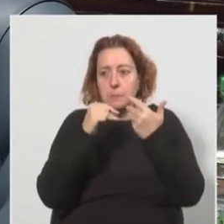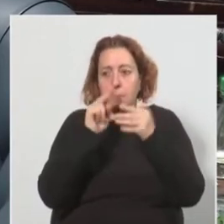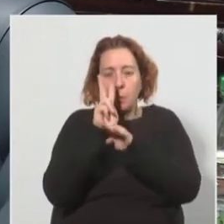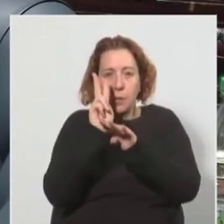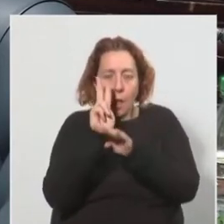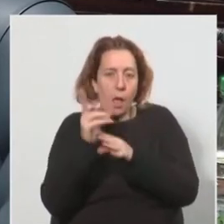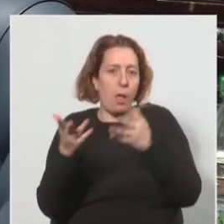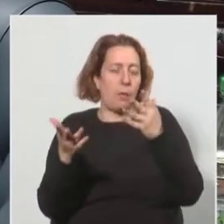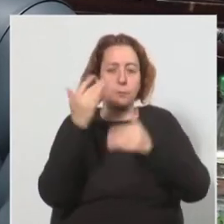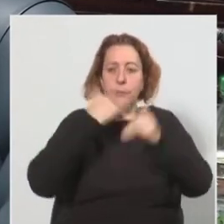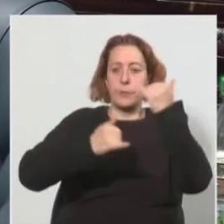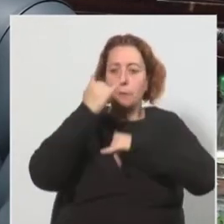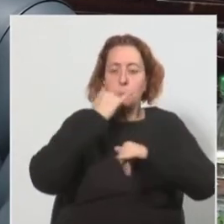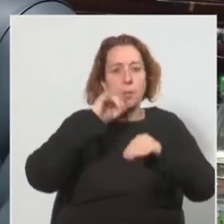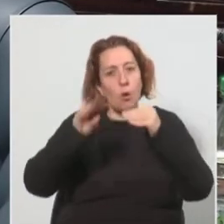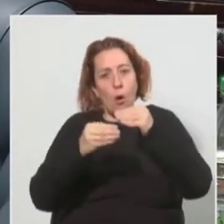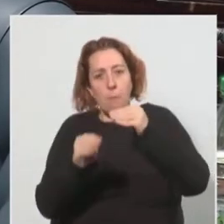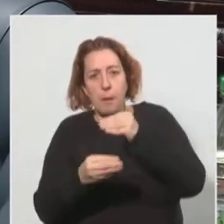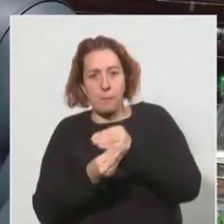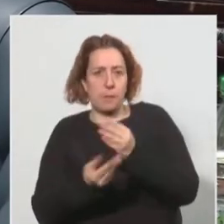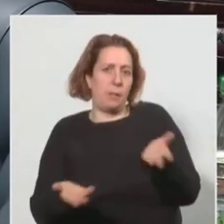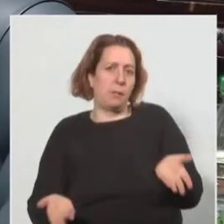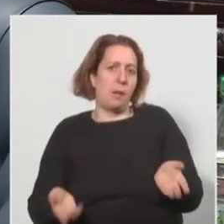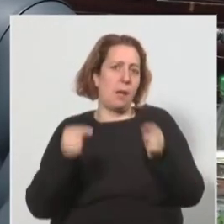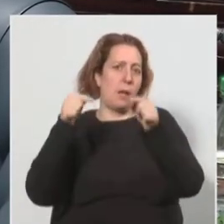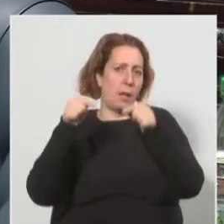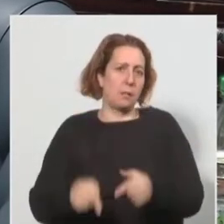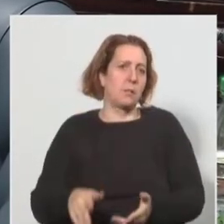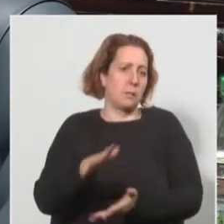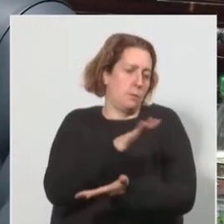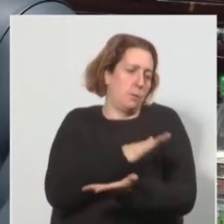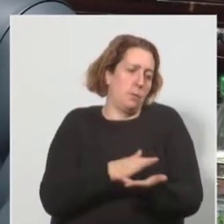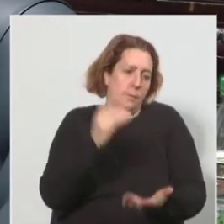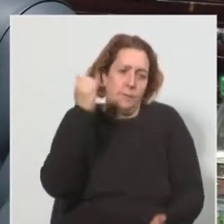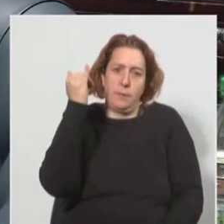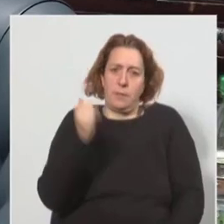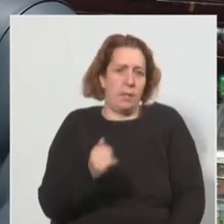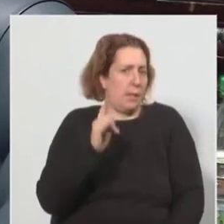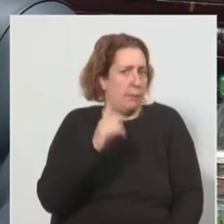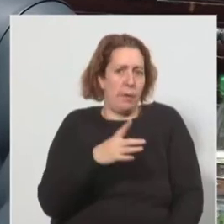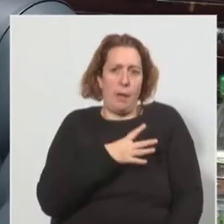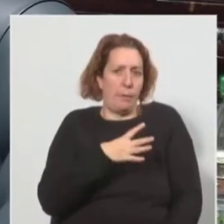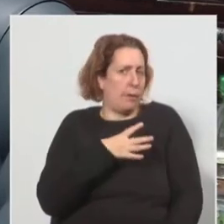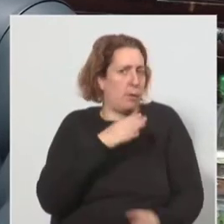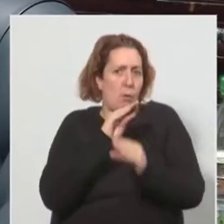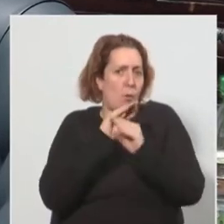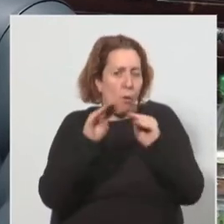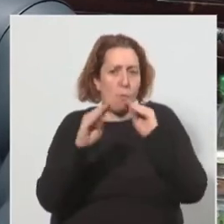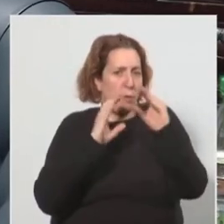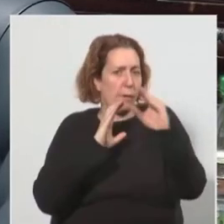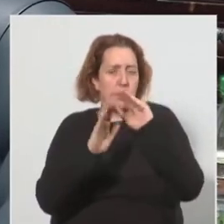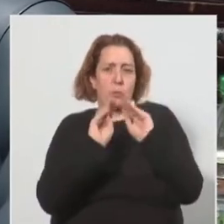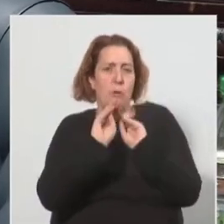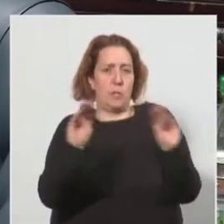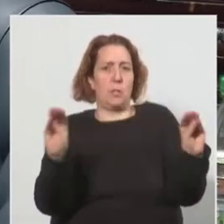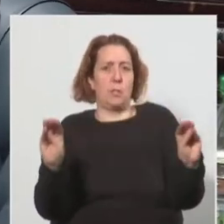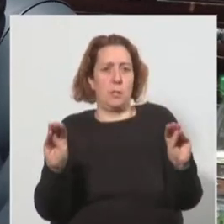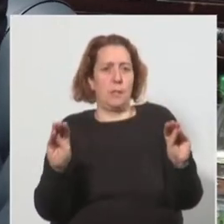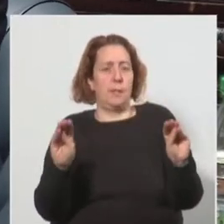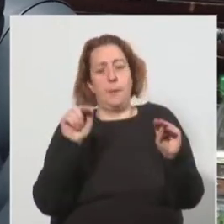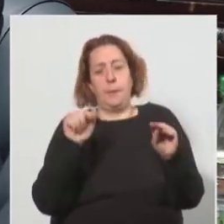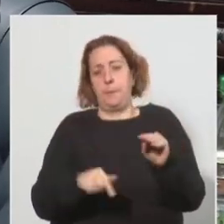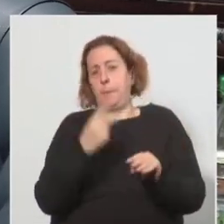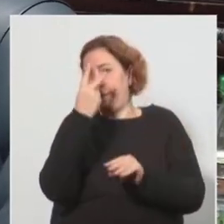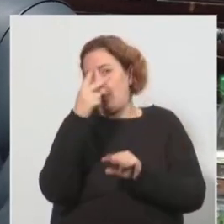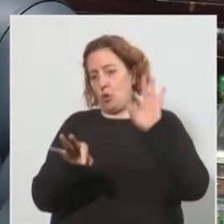complementaria. Vaya si en este caso ameritaba tener ese tipo de comunicación. Aquí hay dos